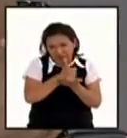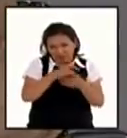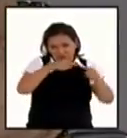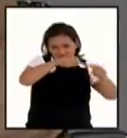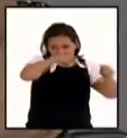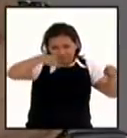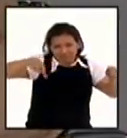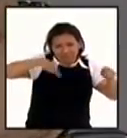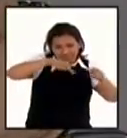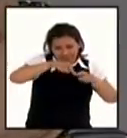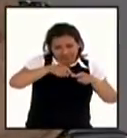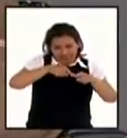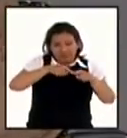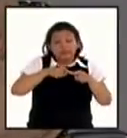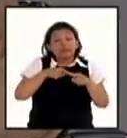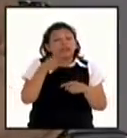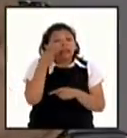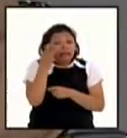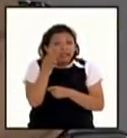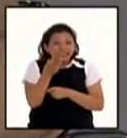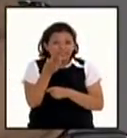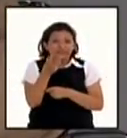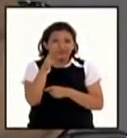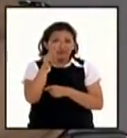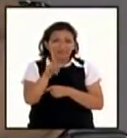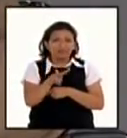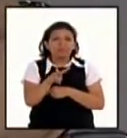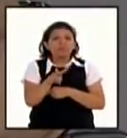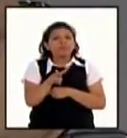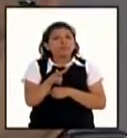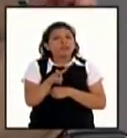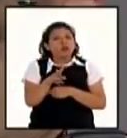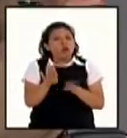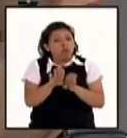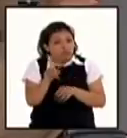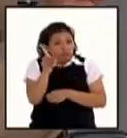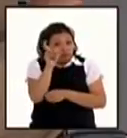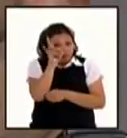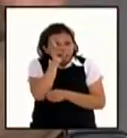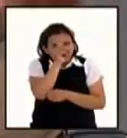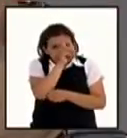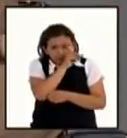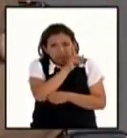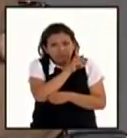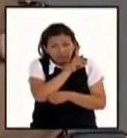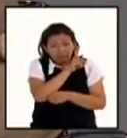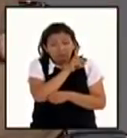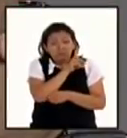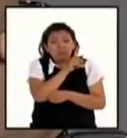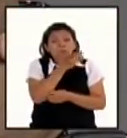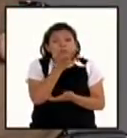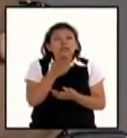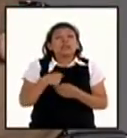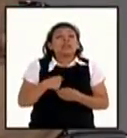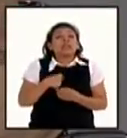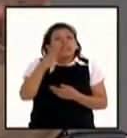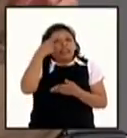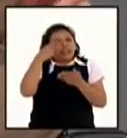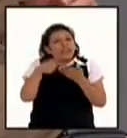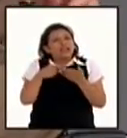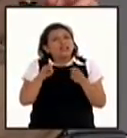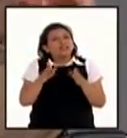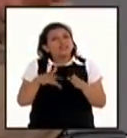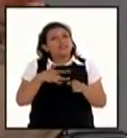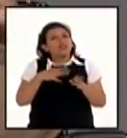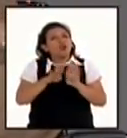por decirlo así, ¿no? Ese fue un caso muy, muy duro e incluso más, creo que más agresivo que